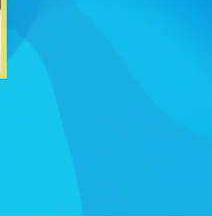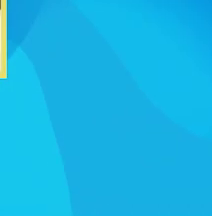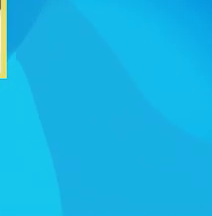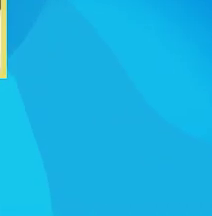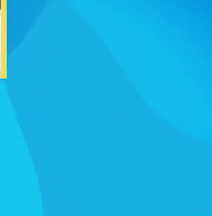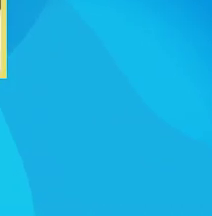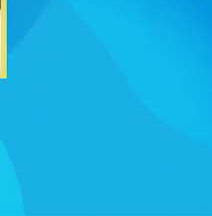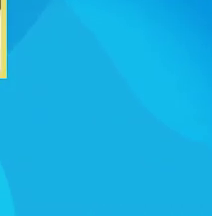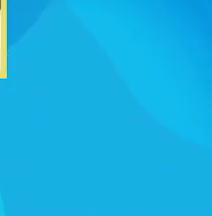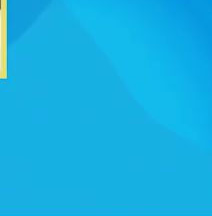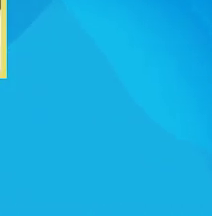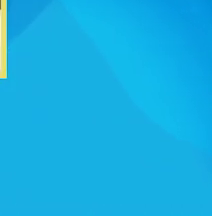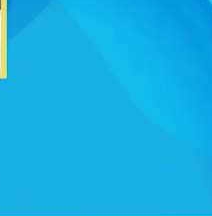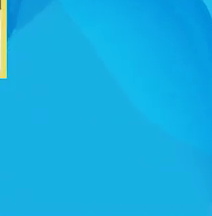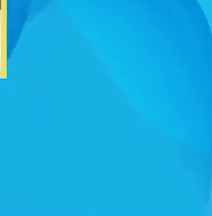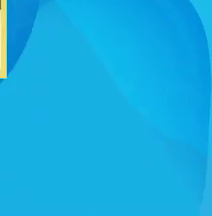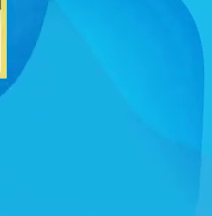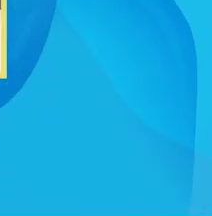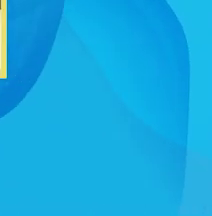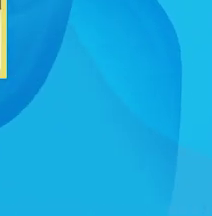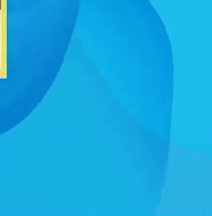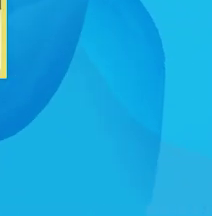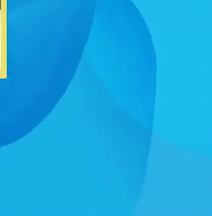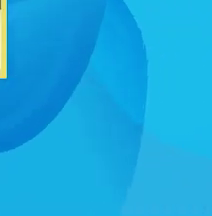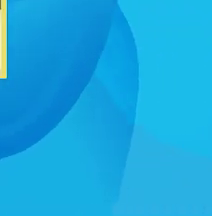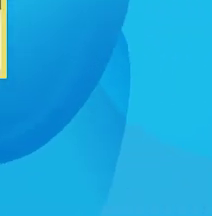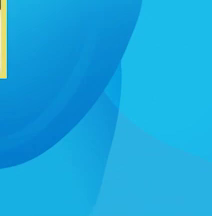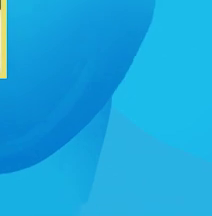el choque de un vaso con un tenedor.